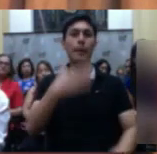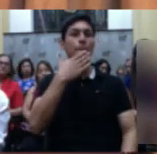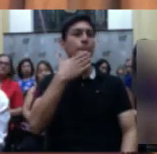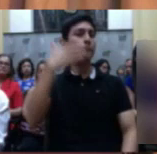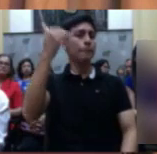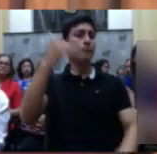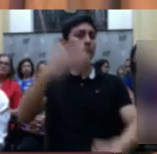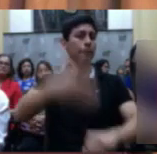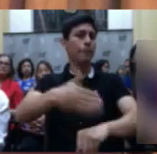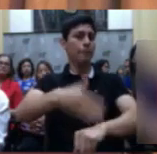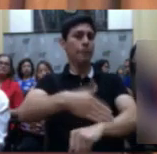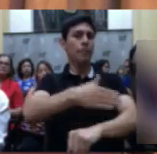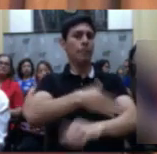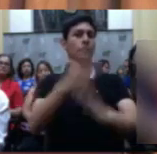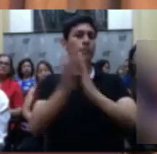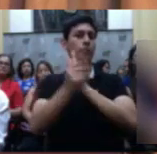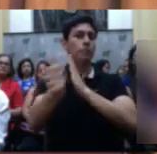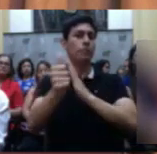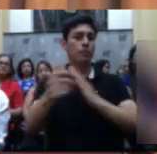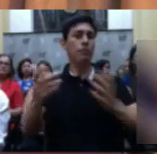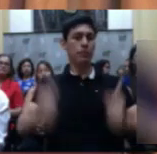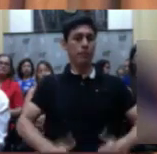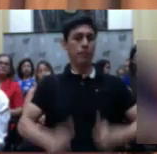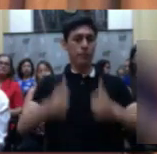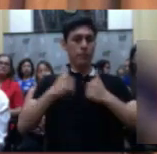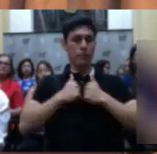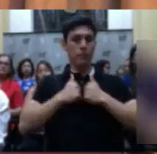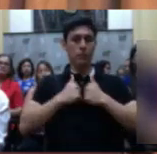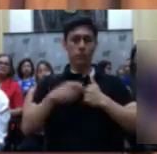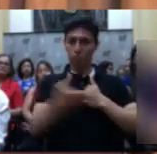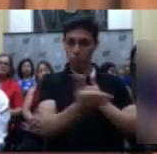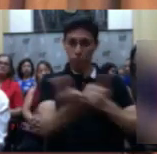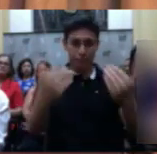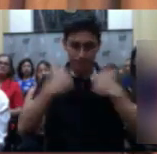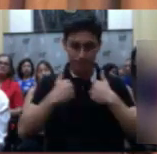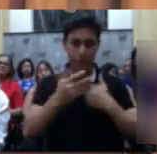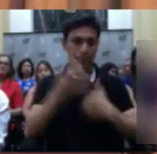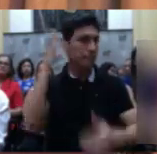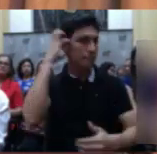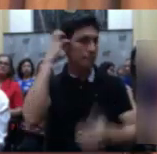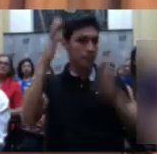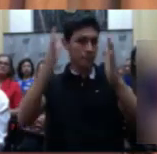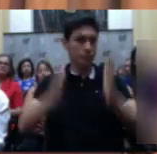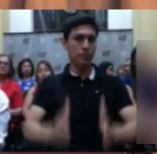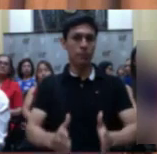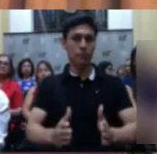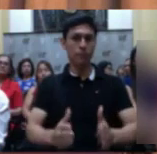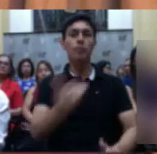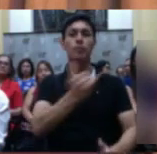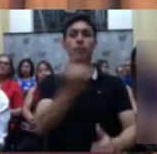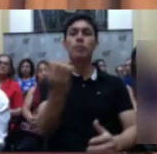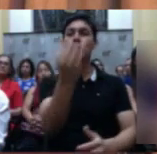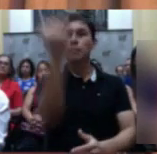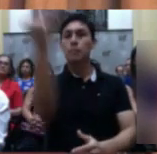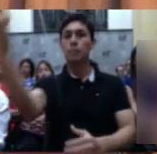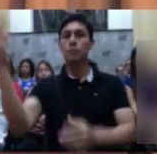de vida que nos merecemos los miraflorinos y todos aquellos que, no siéndolo, nos visitan.